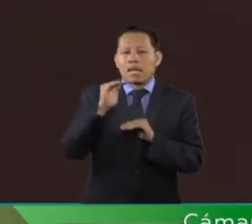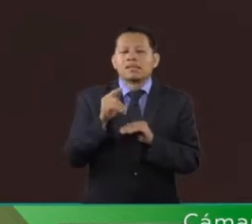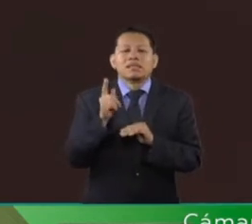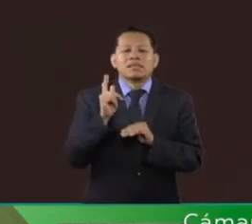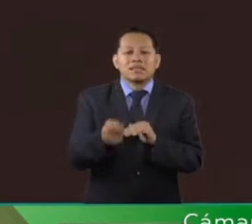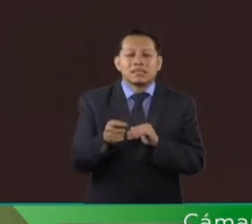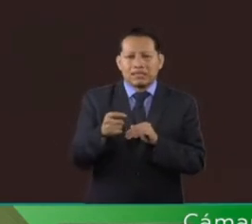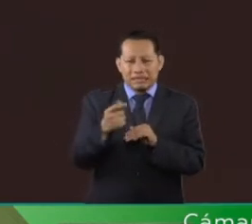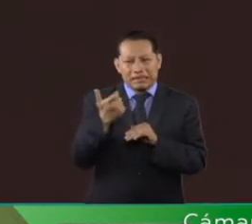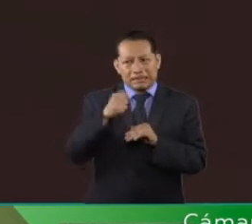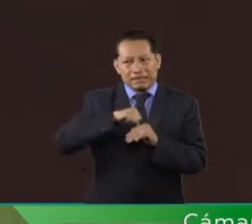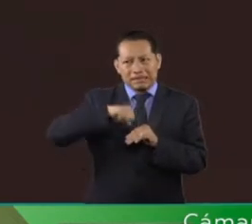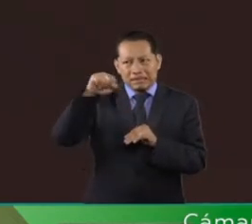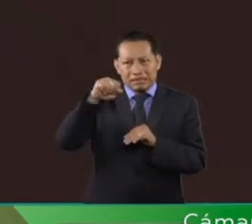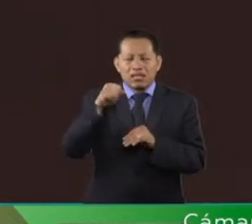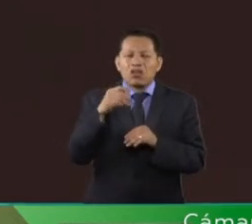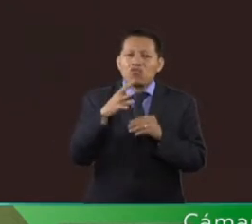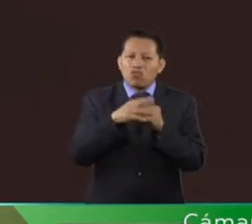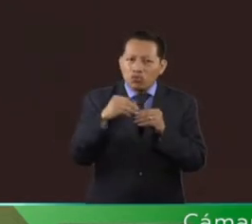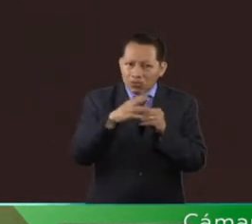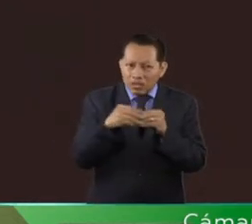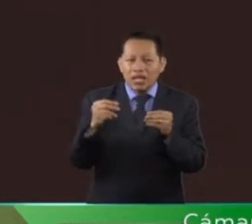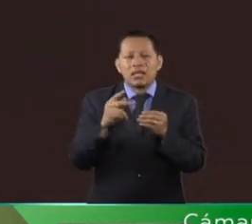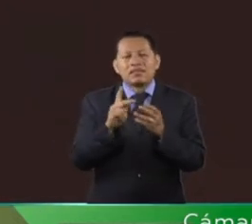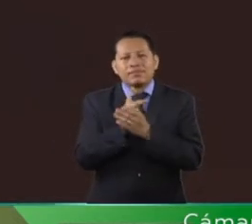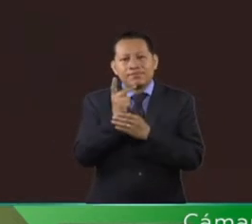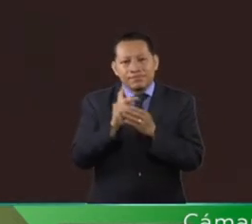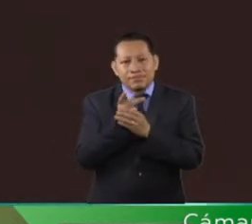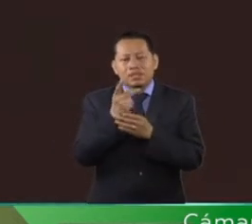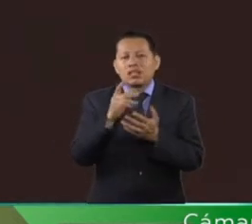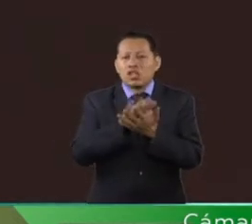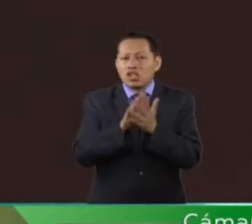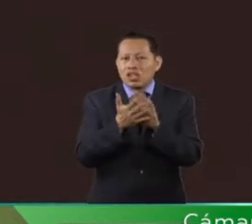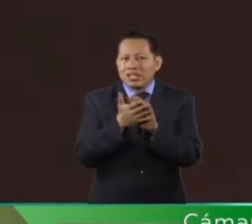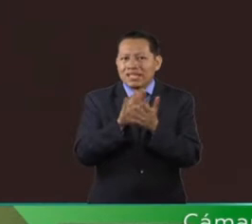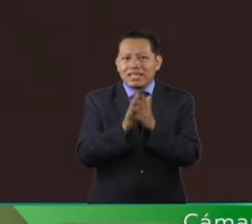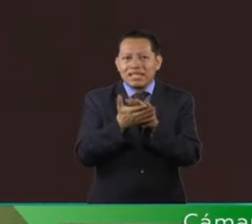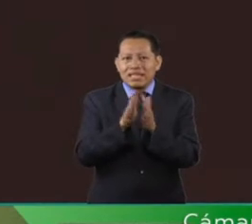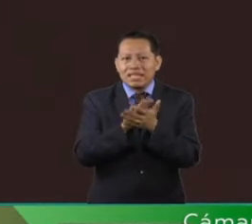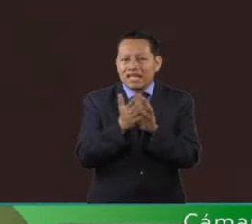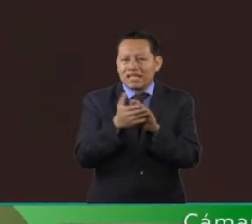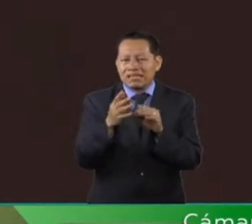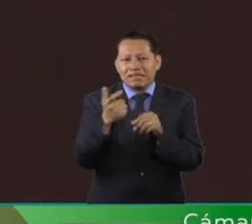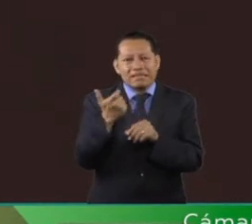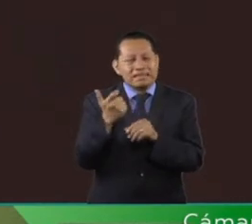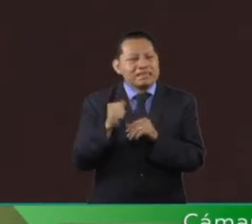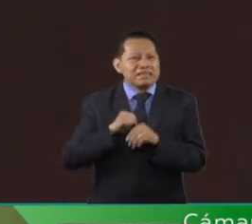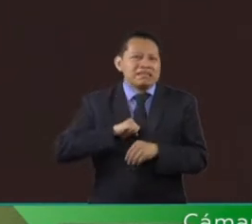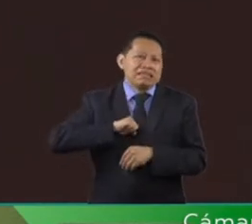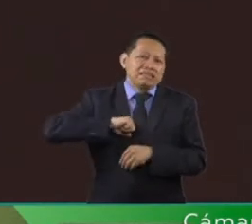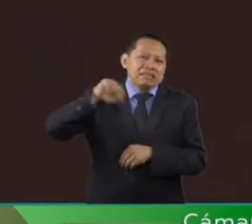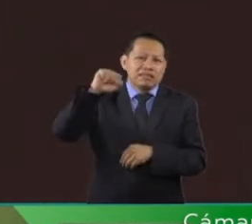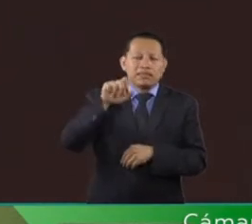las frutas, verduras, tortilla, etcétera, que acumulan una inflación del